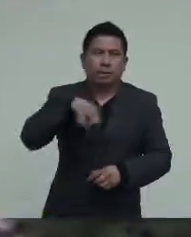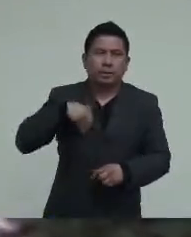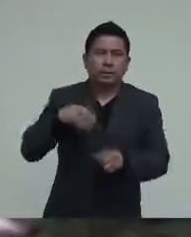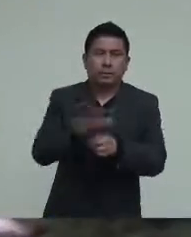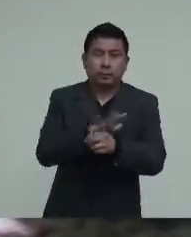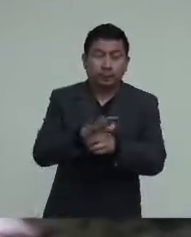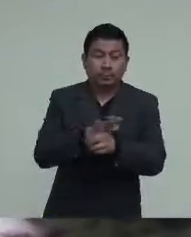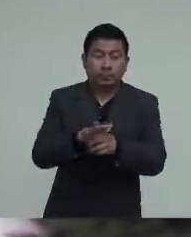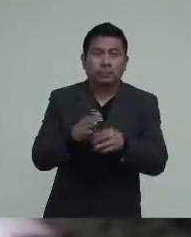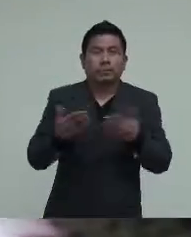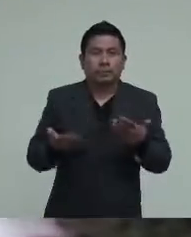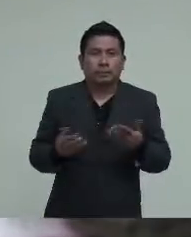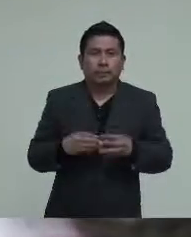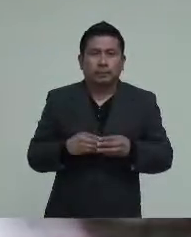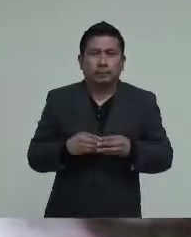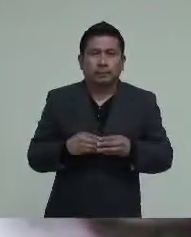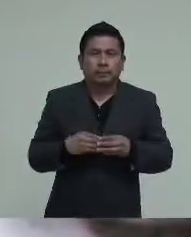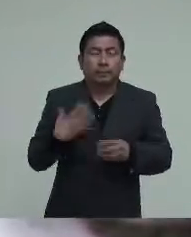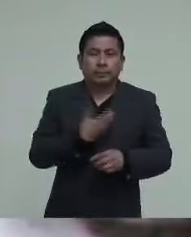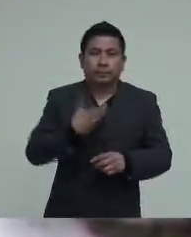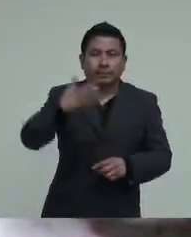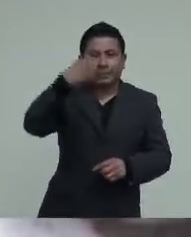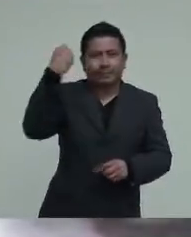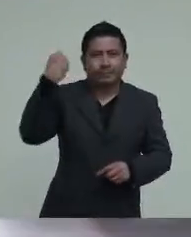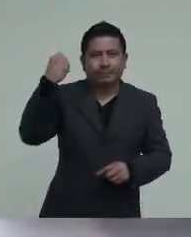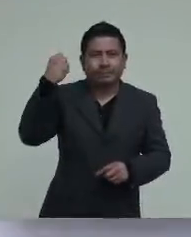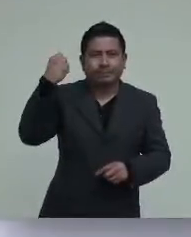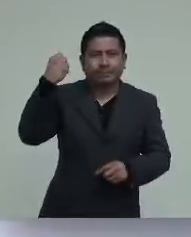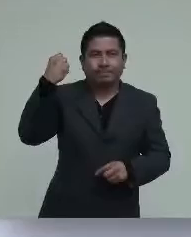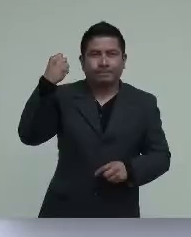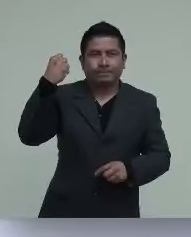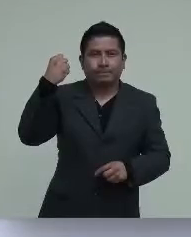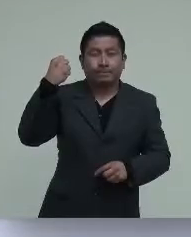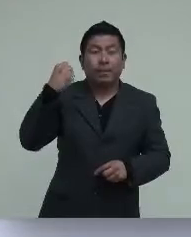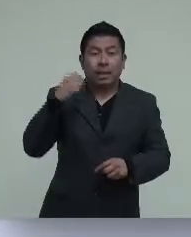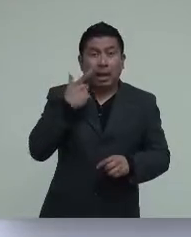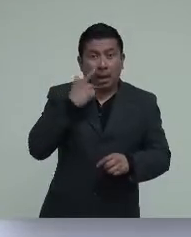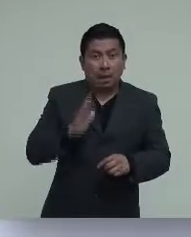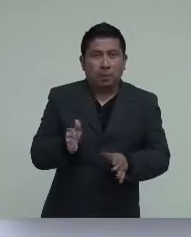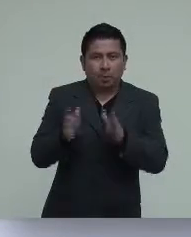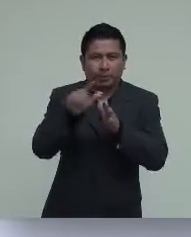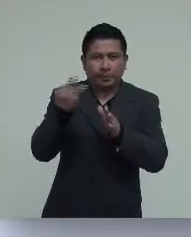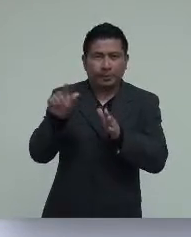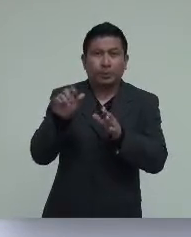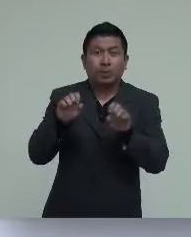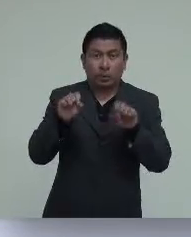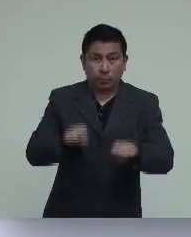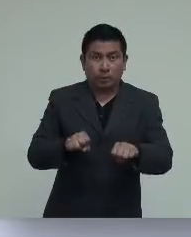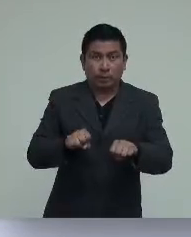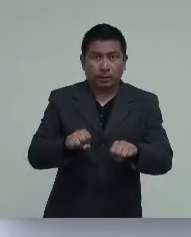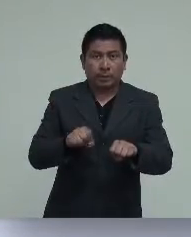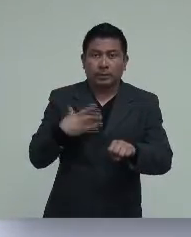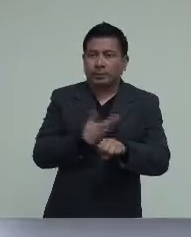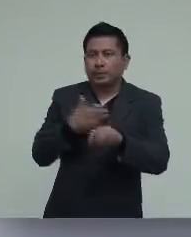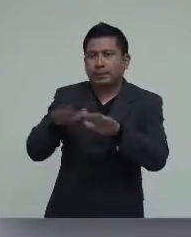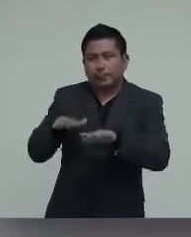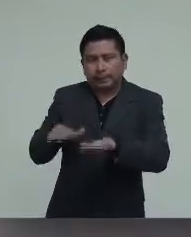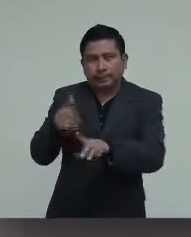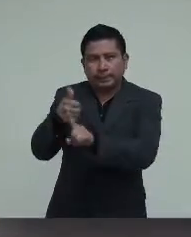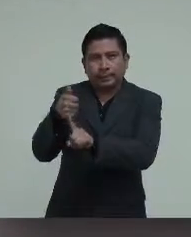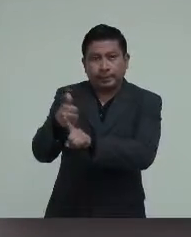las familias como tal. Es así como logramos que Pan Lilian, a quien pues